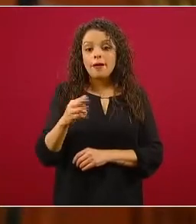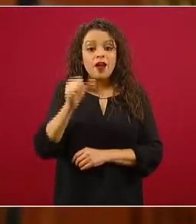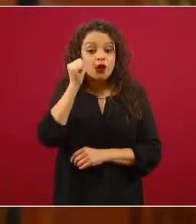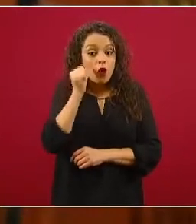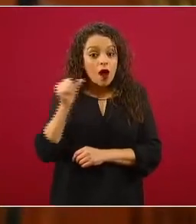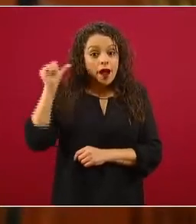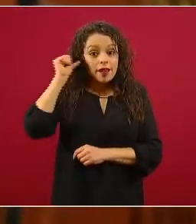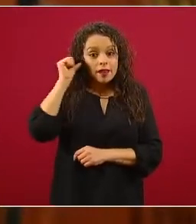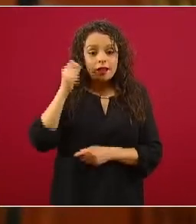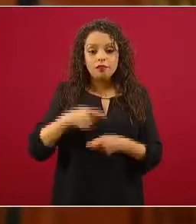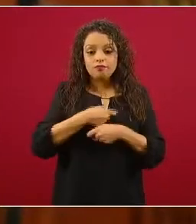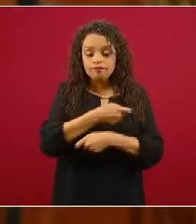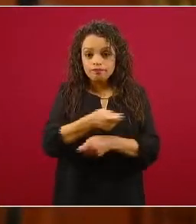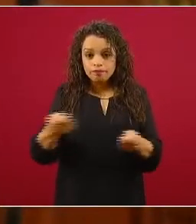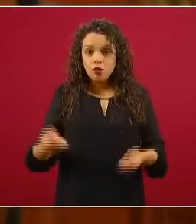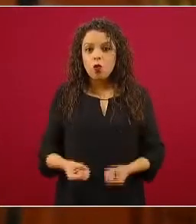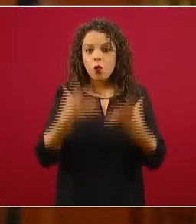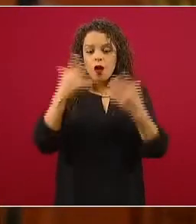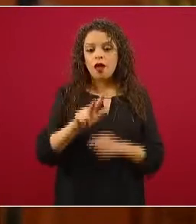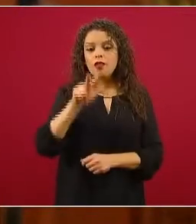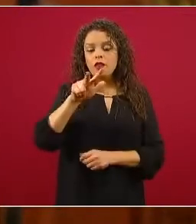distribuido